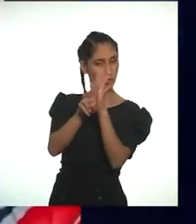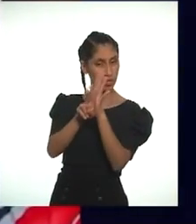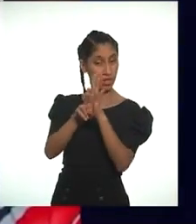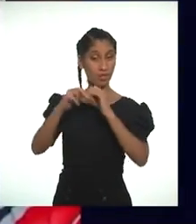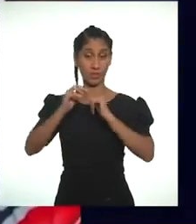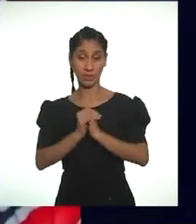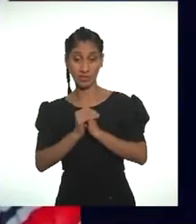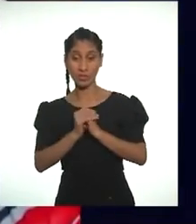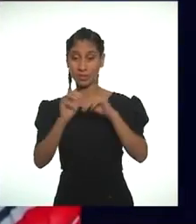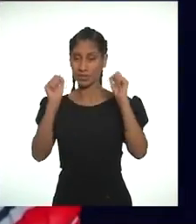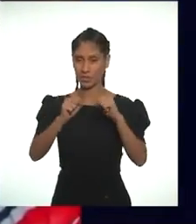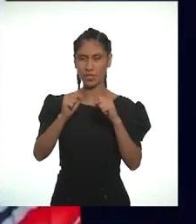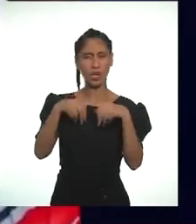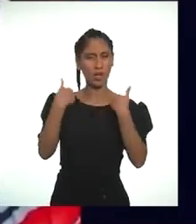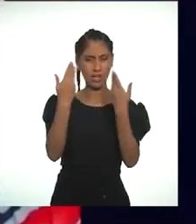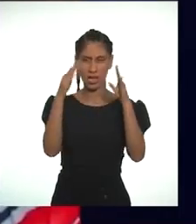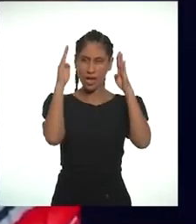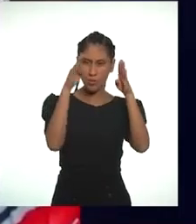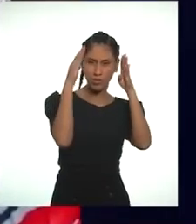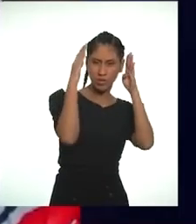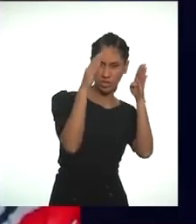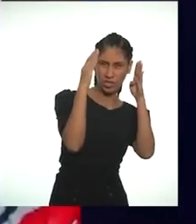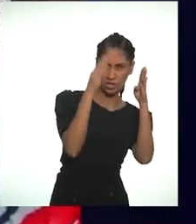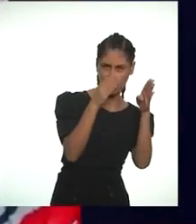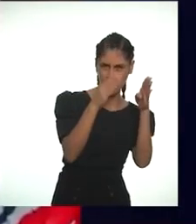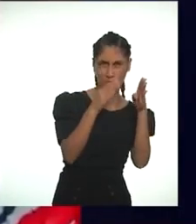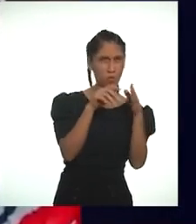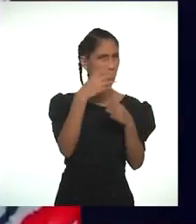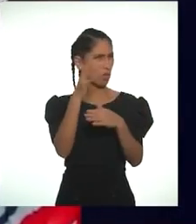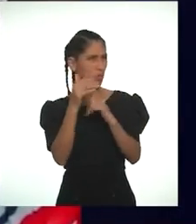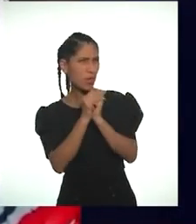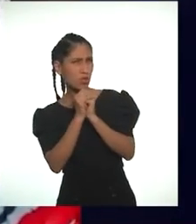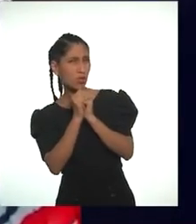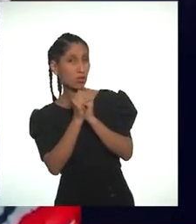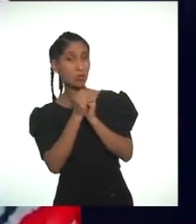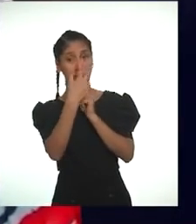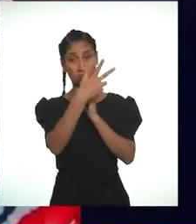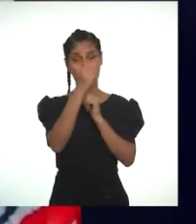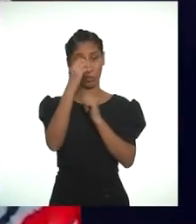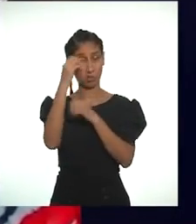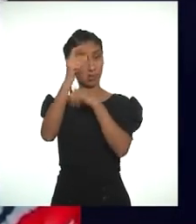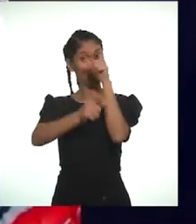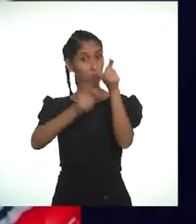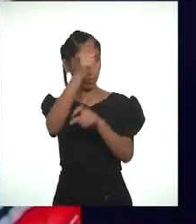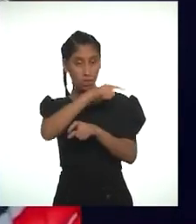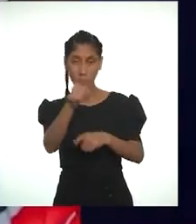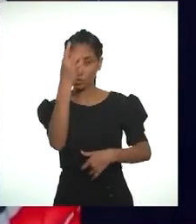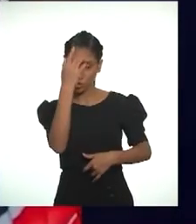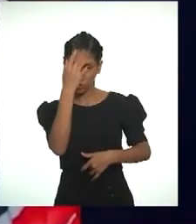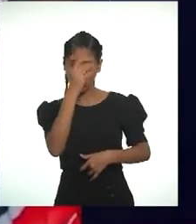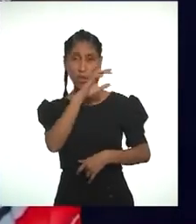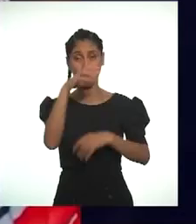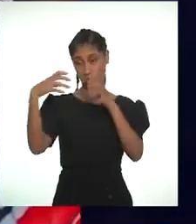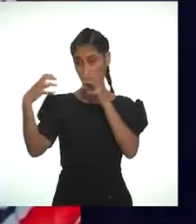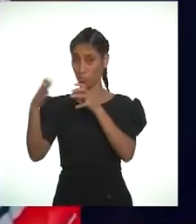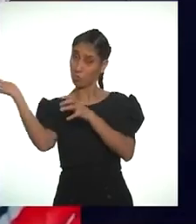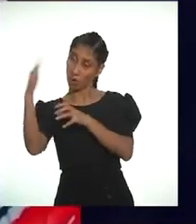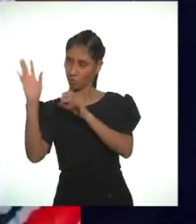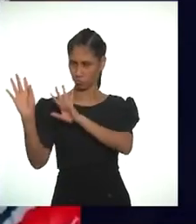pues hemos atendido un aproximado de 300 pacientes